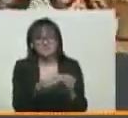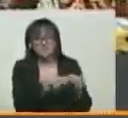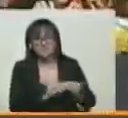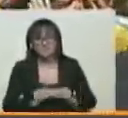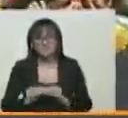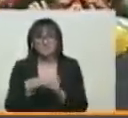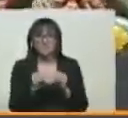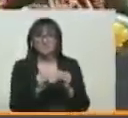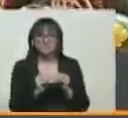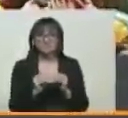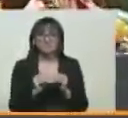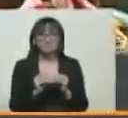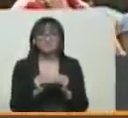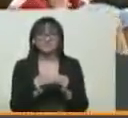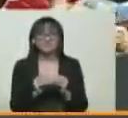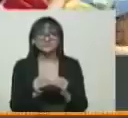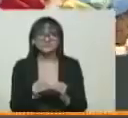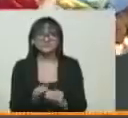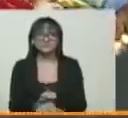remodelado.